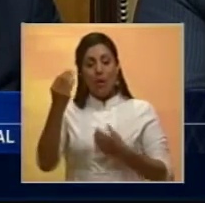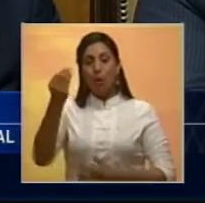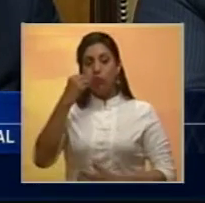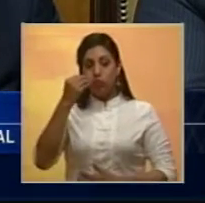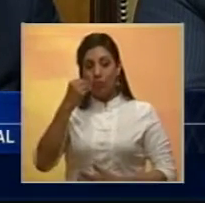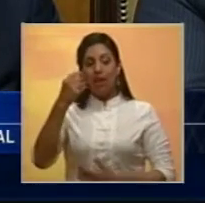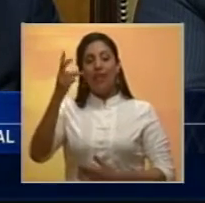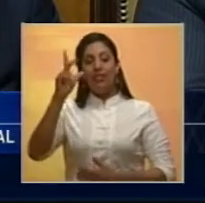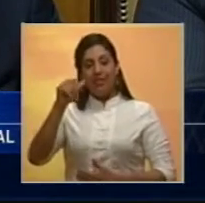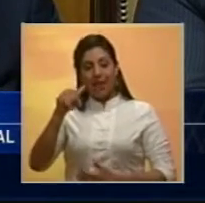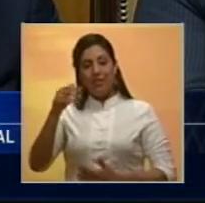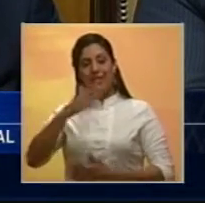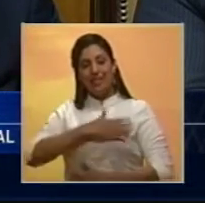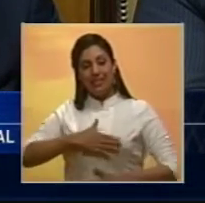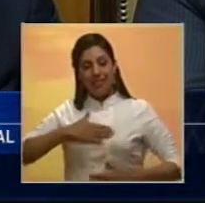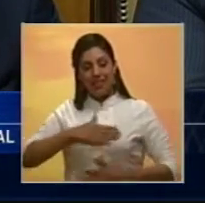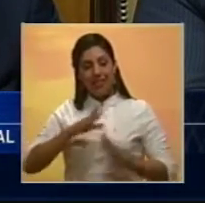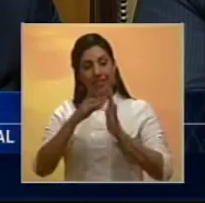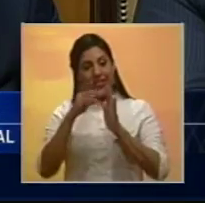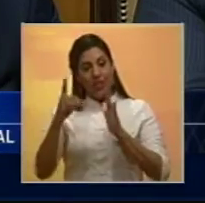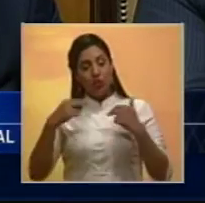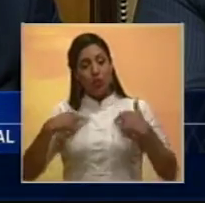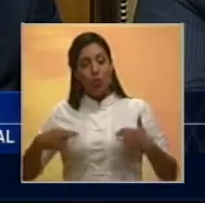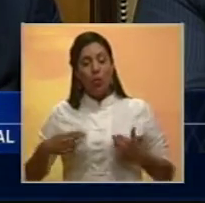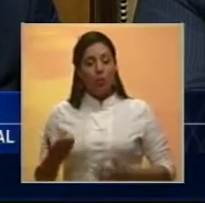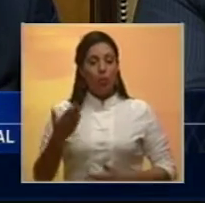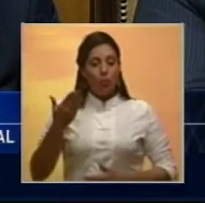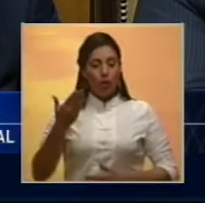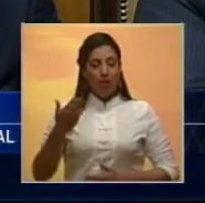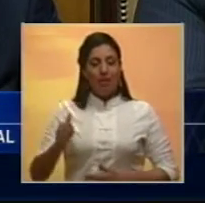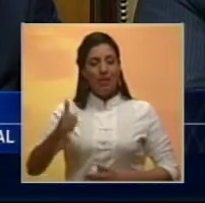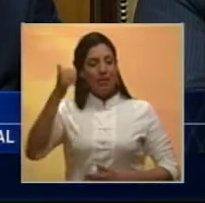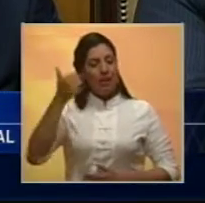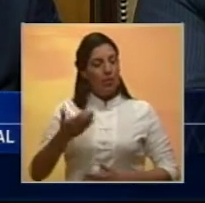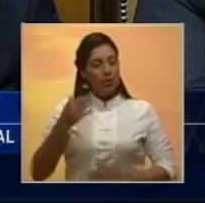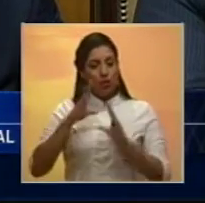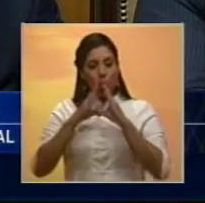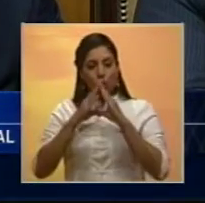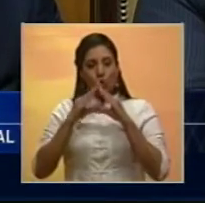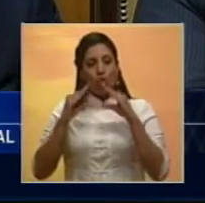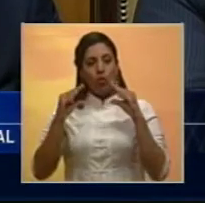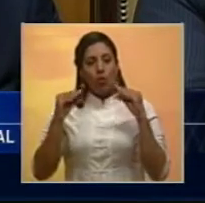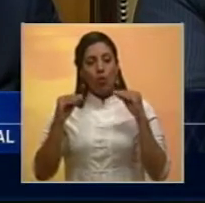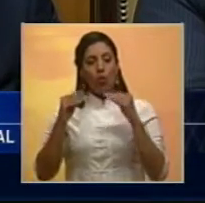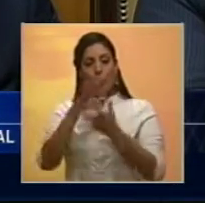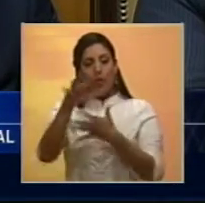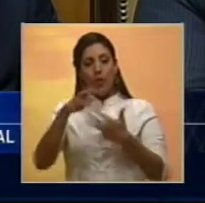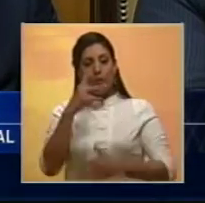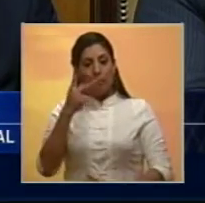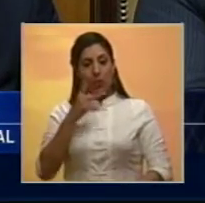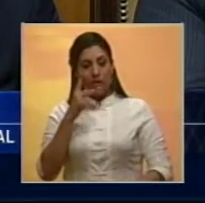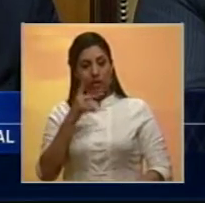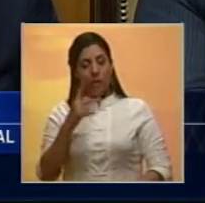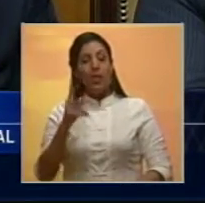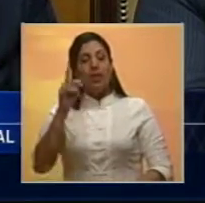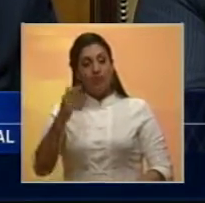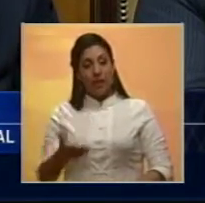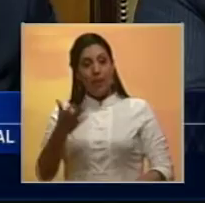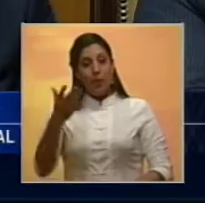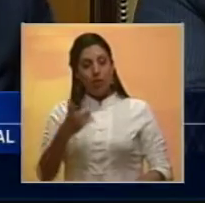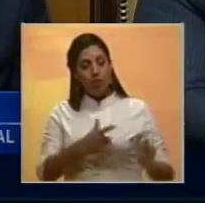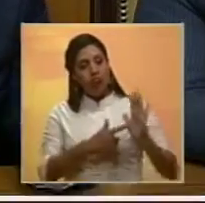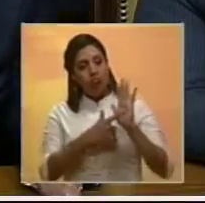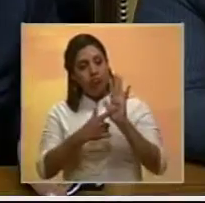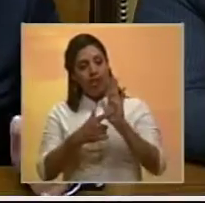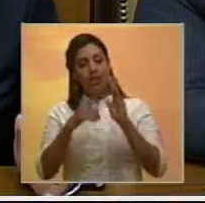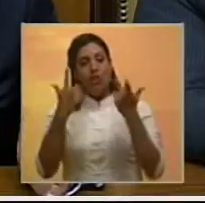alimentación, en materia de satisfacción de ese derecho humano fundamental, quizá el más fundamental de todos, con el problema político. Bien, también es importante